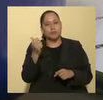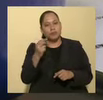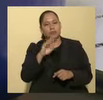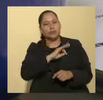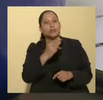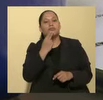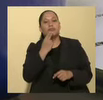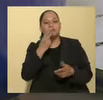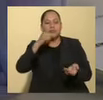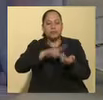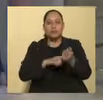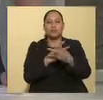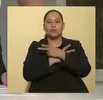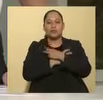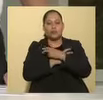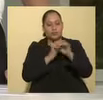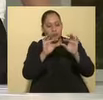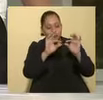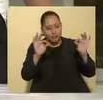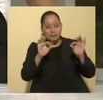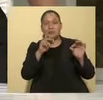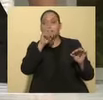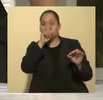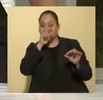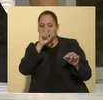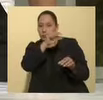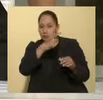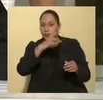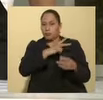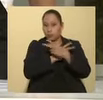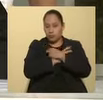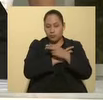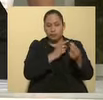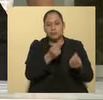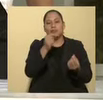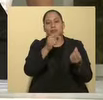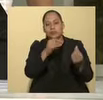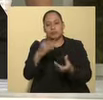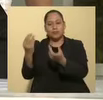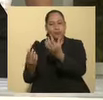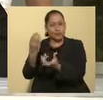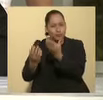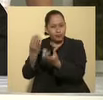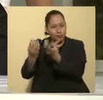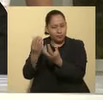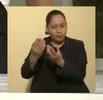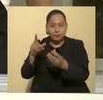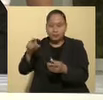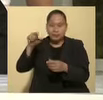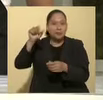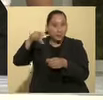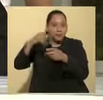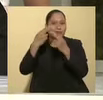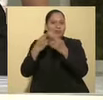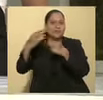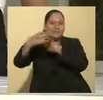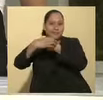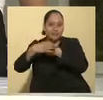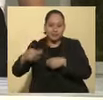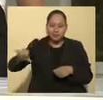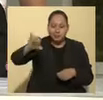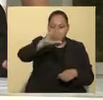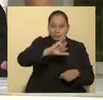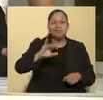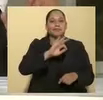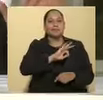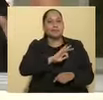utilizar los huesos, ya que nos dieron nuestras pechugas. Podemos poner a cocer todos los huesitos y se los podemos agregar a nuestro arroz. Es muy